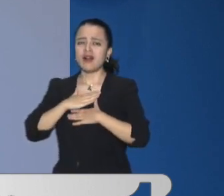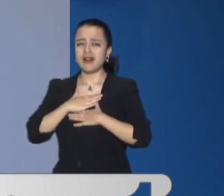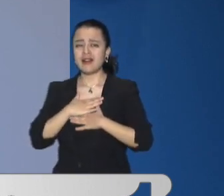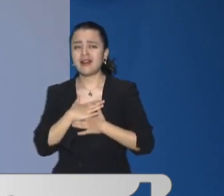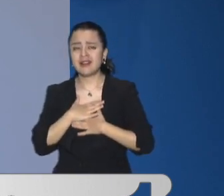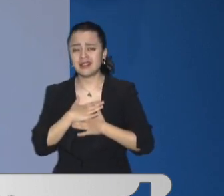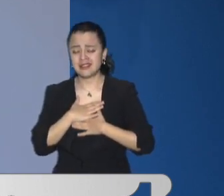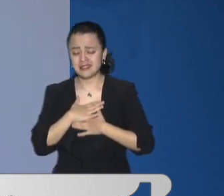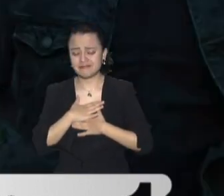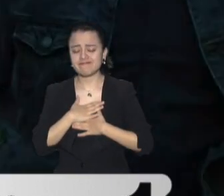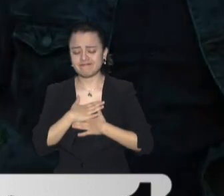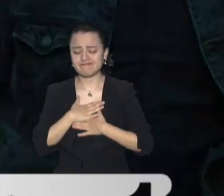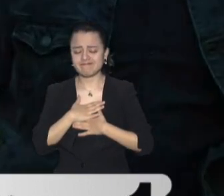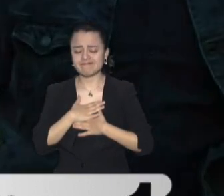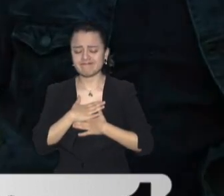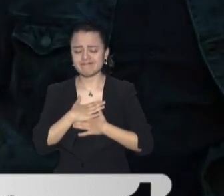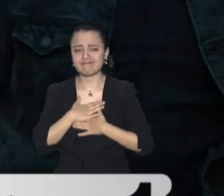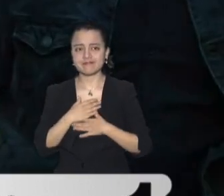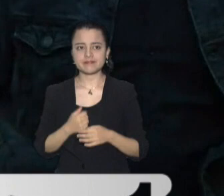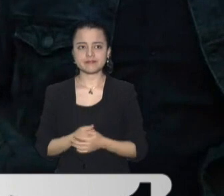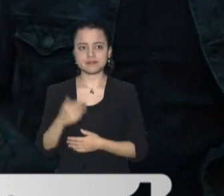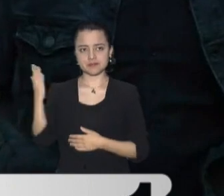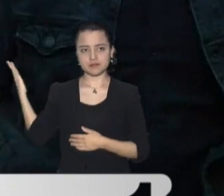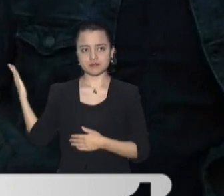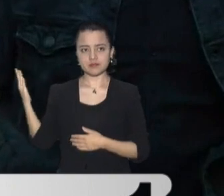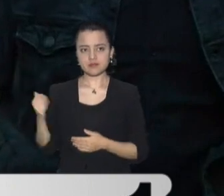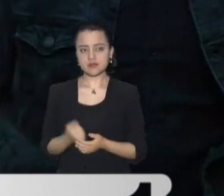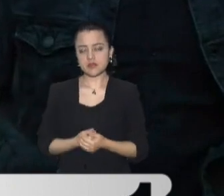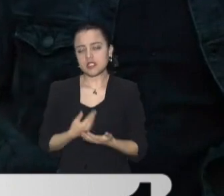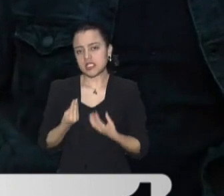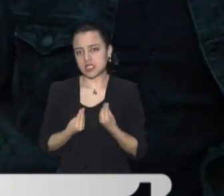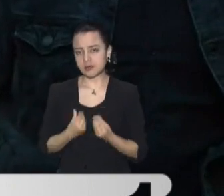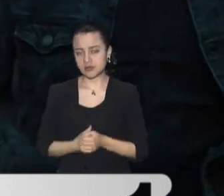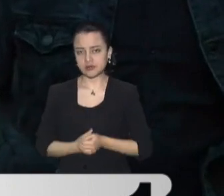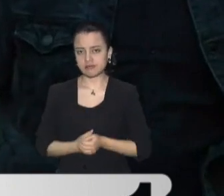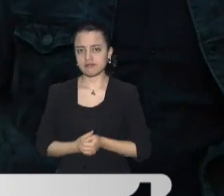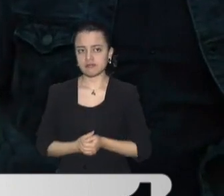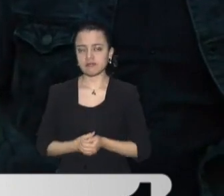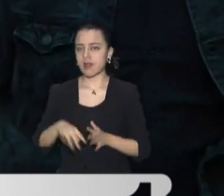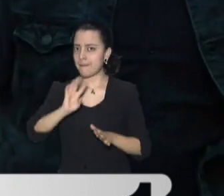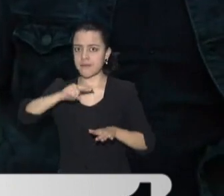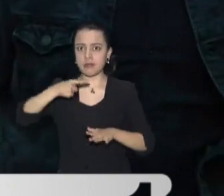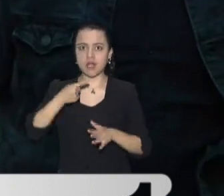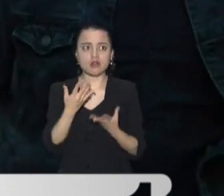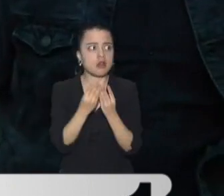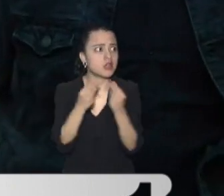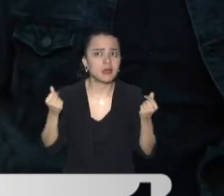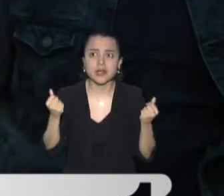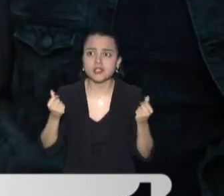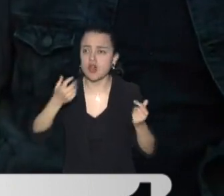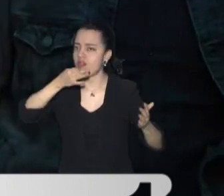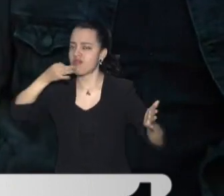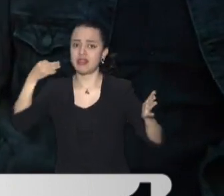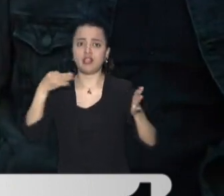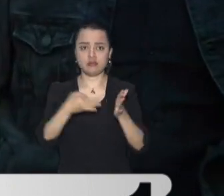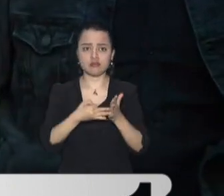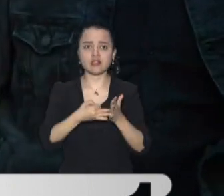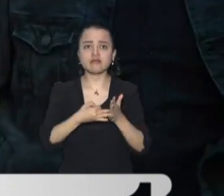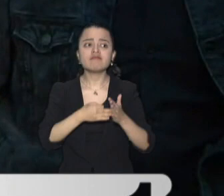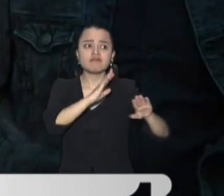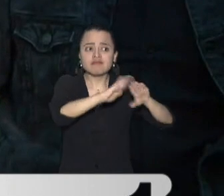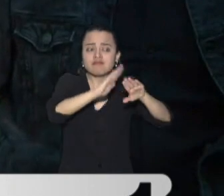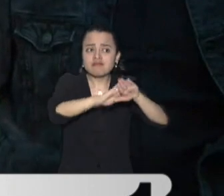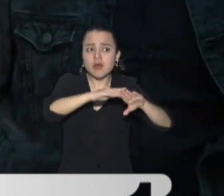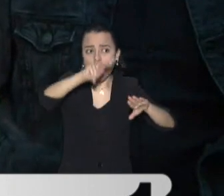repatriado. Lo primero que hicimos fue poner la denuncia. Nosotros nos acercamos a la policía